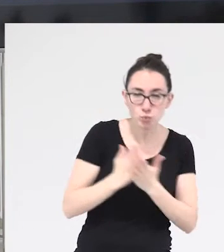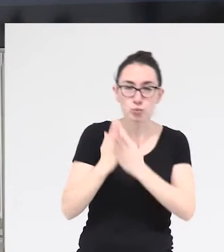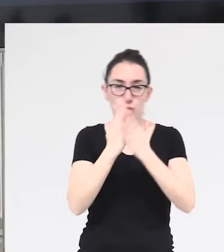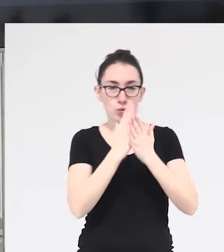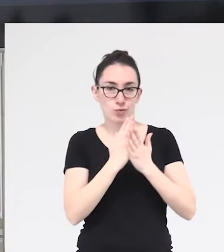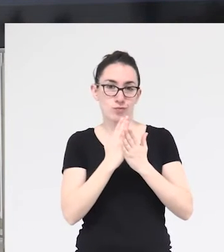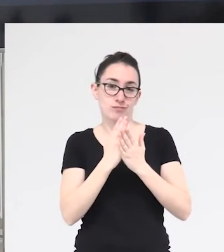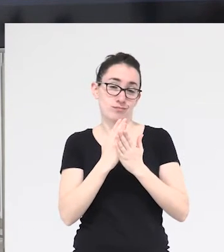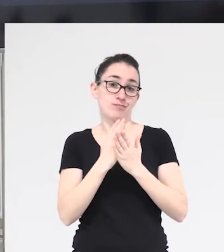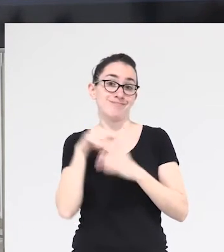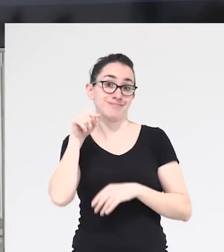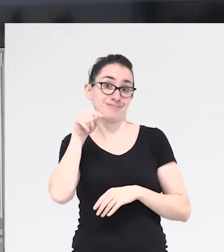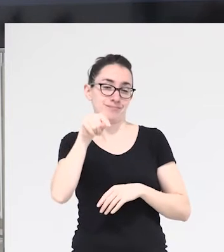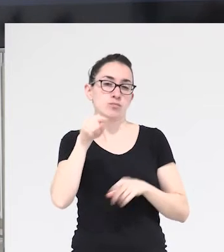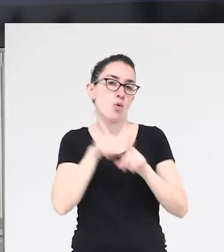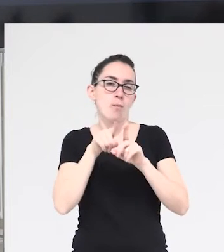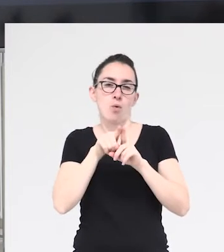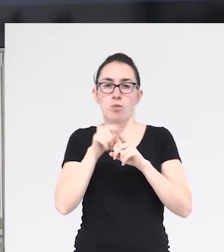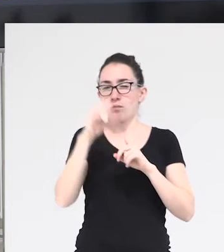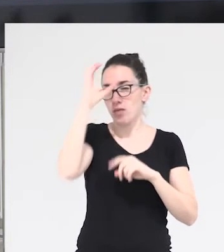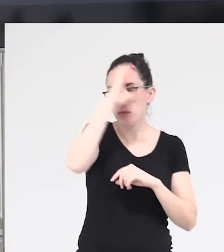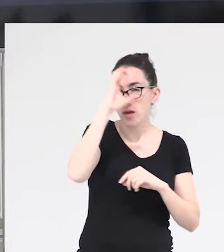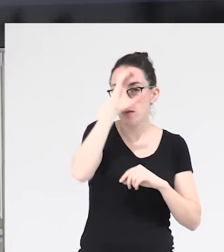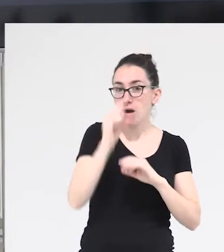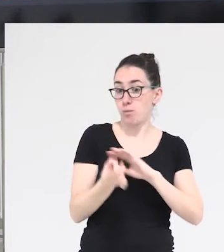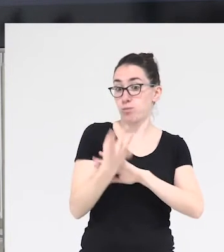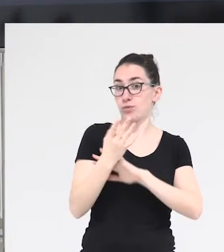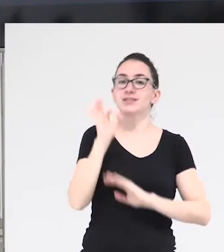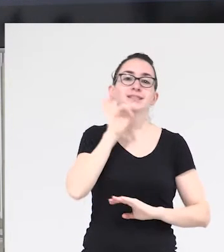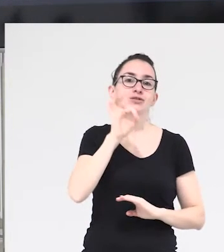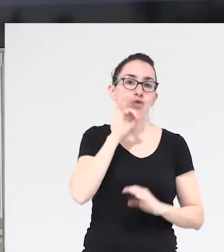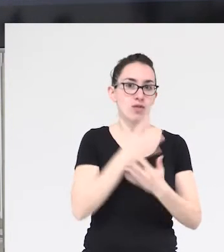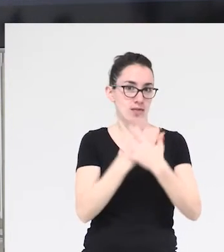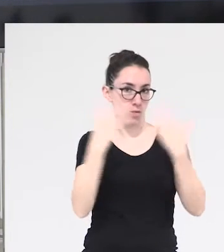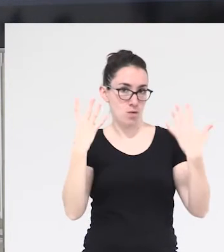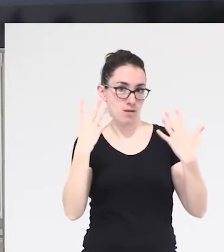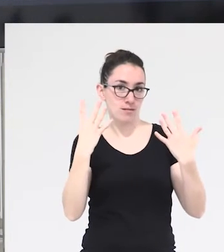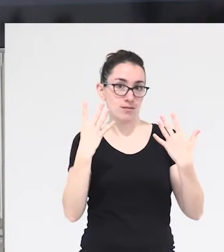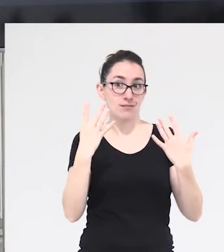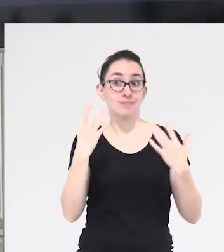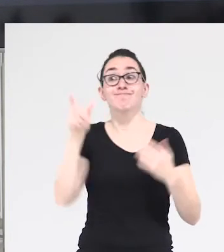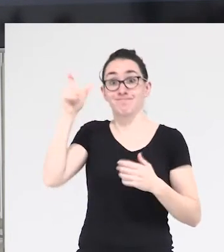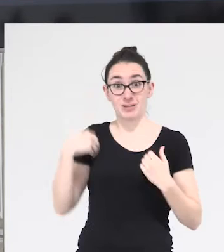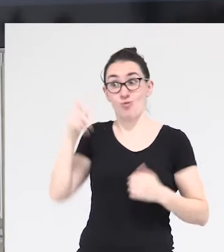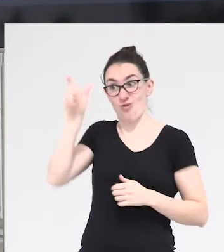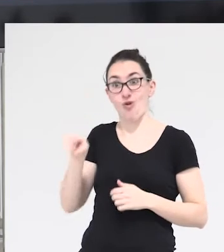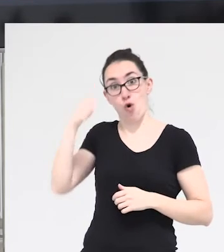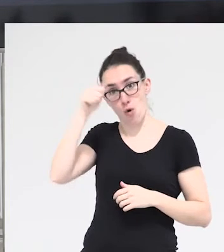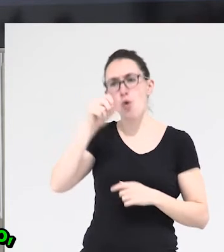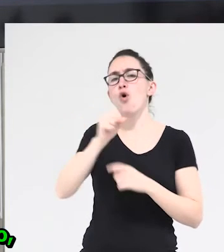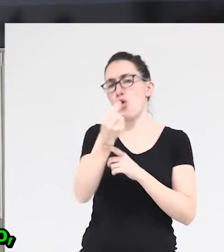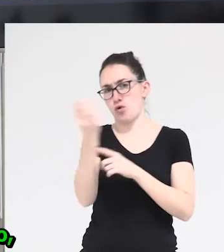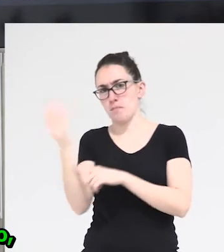la antropometría, toda una disciplina que surge en el siglo XIX, de la mano de este señor y de otros tantos